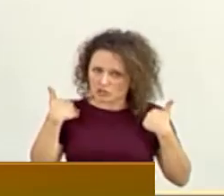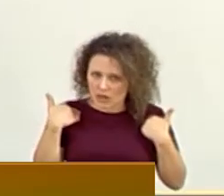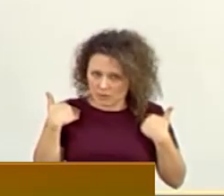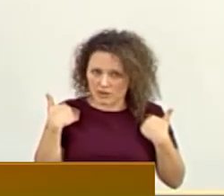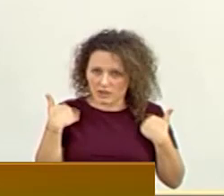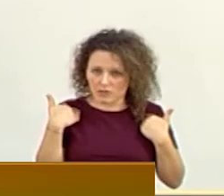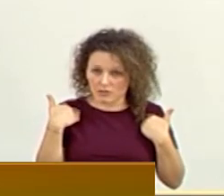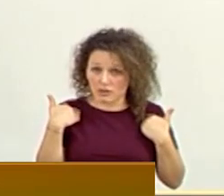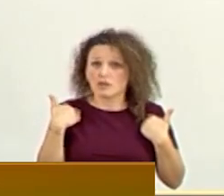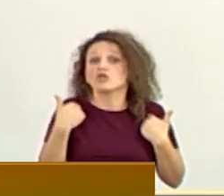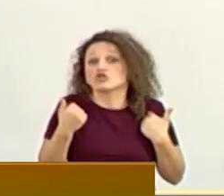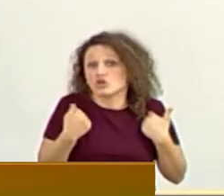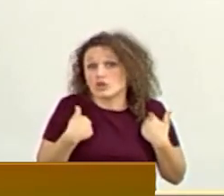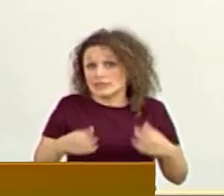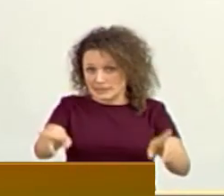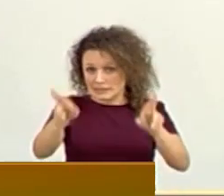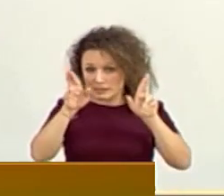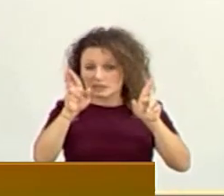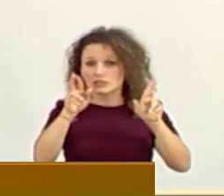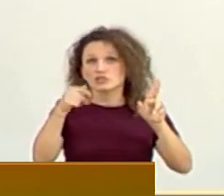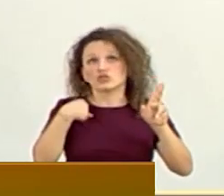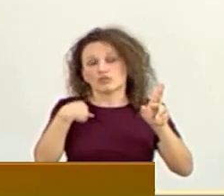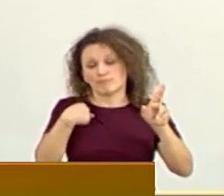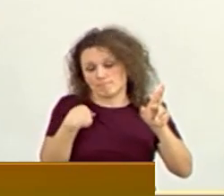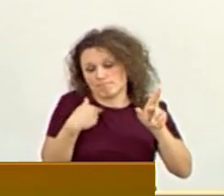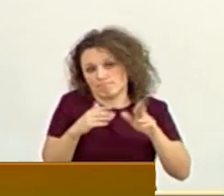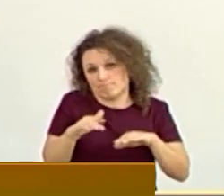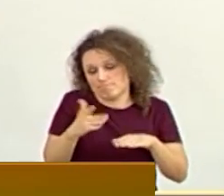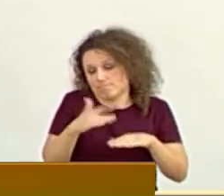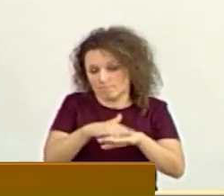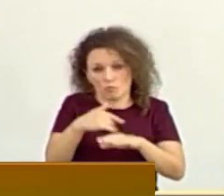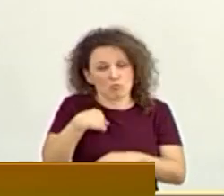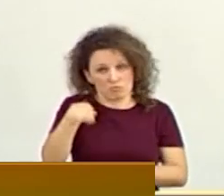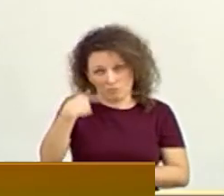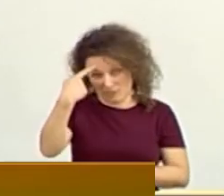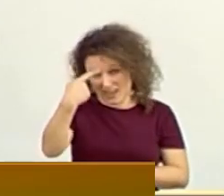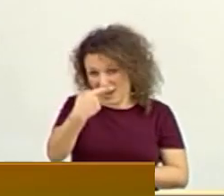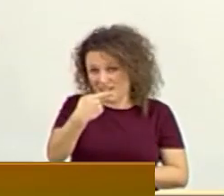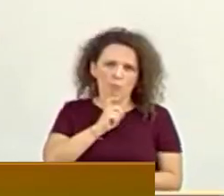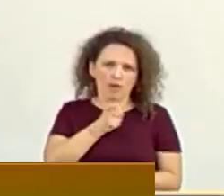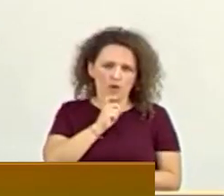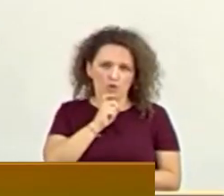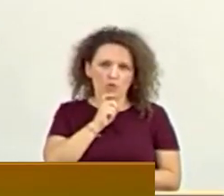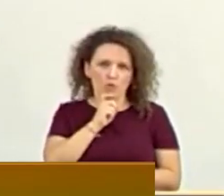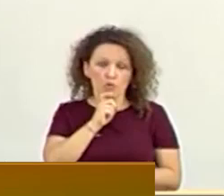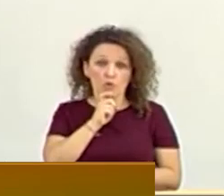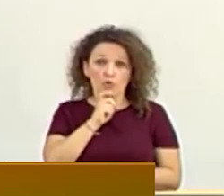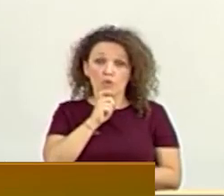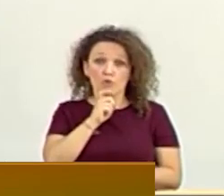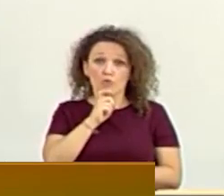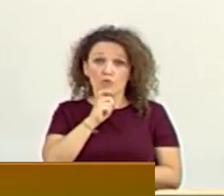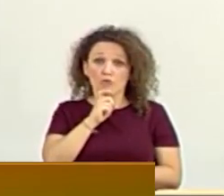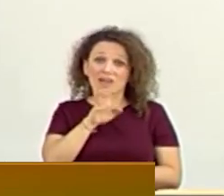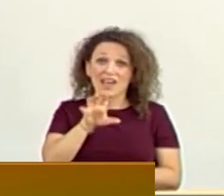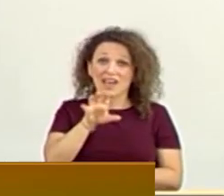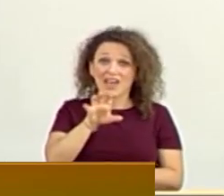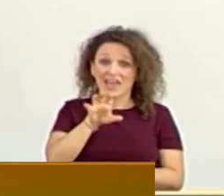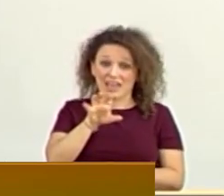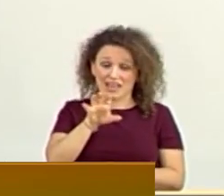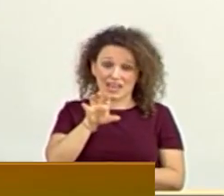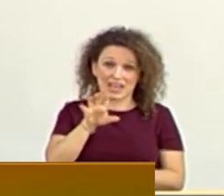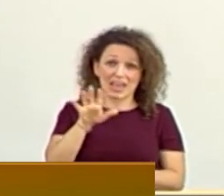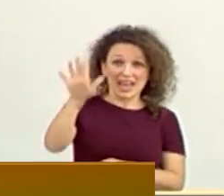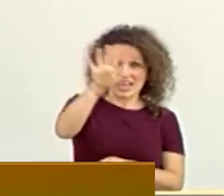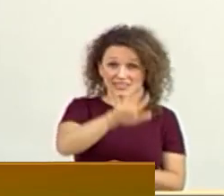crisis que estamos viviendo, delicado, donde tenemos un parlamento, donde hay diferentes fuerzas políticas y el juego de la